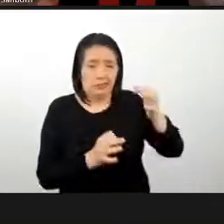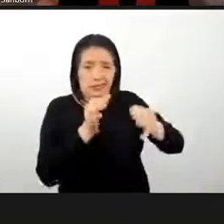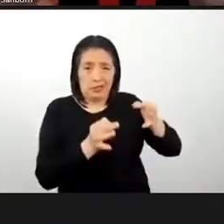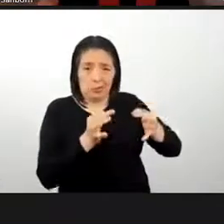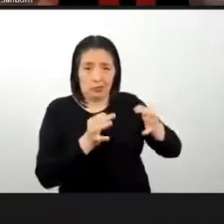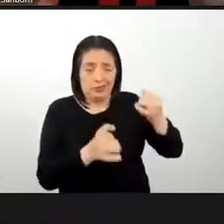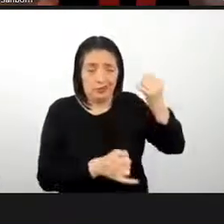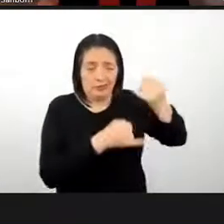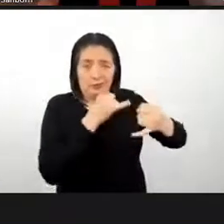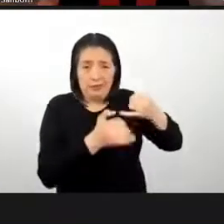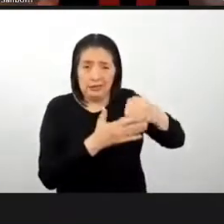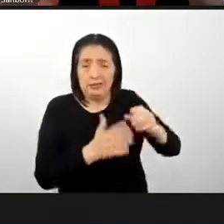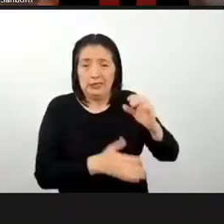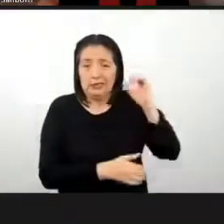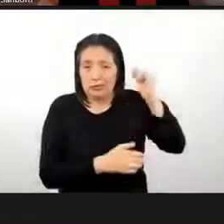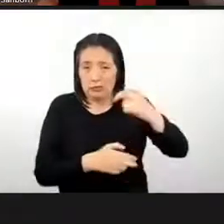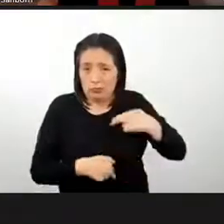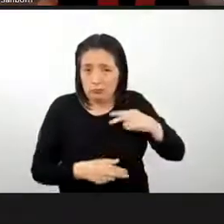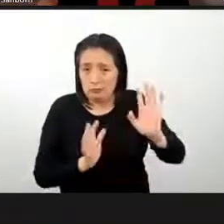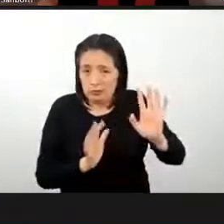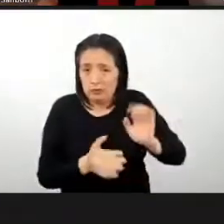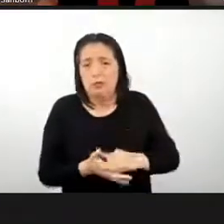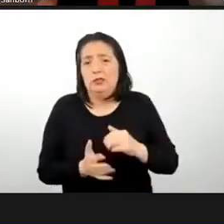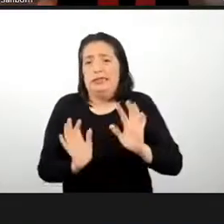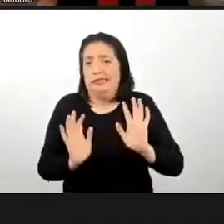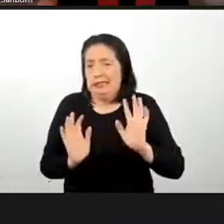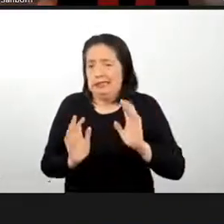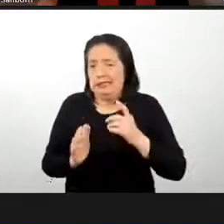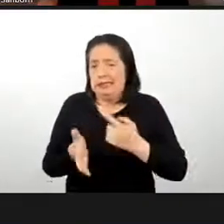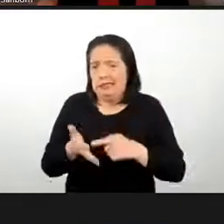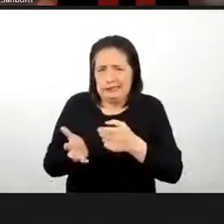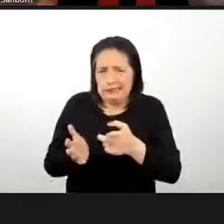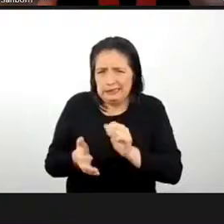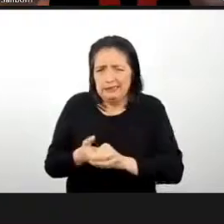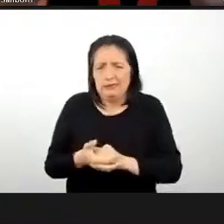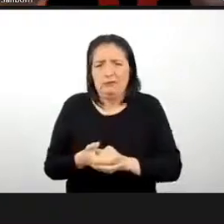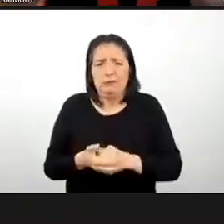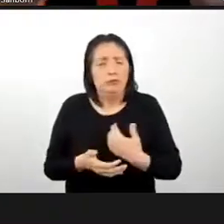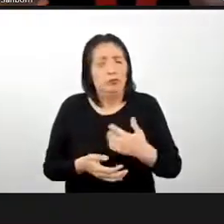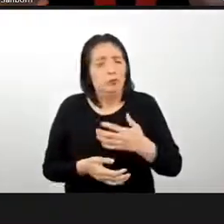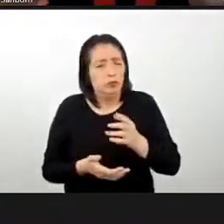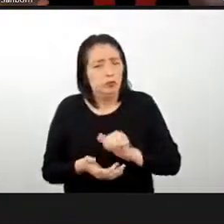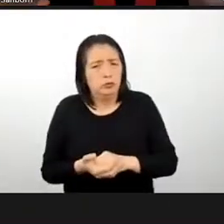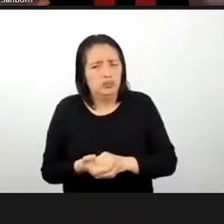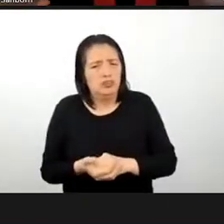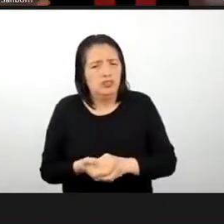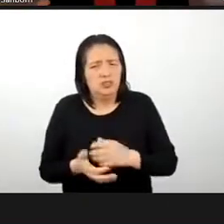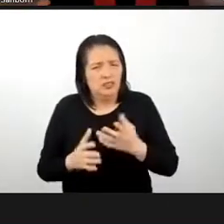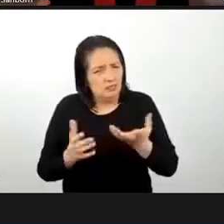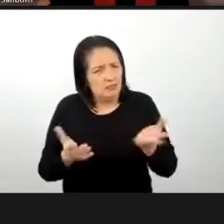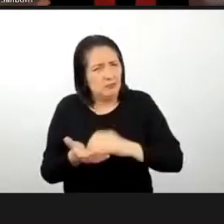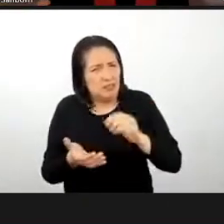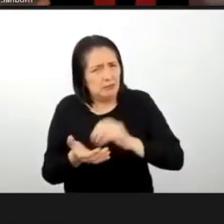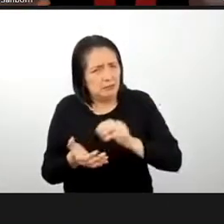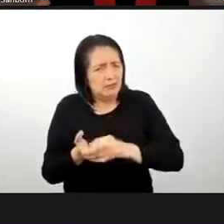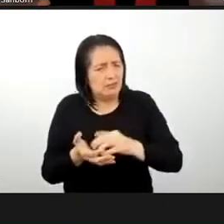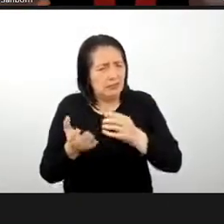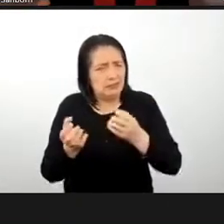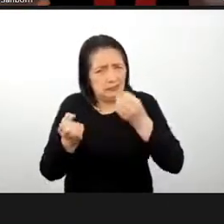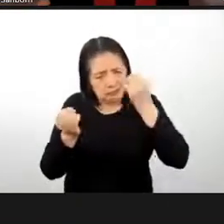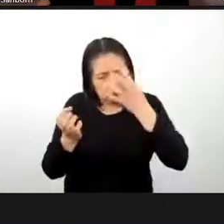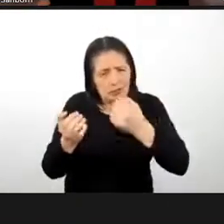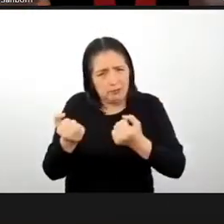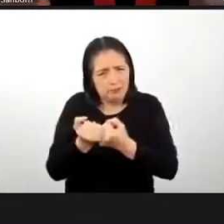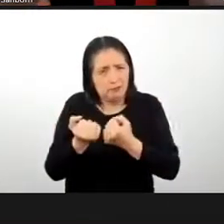Humanos. Se ha producido un fenómeno indudable de reforzamiento